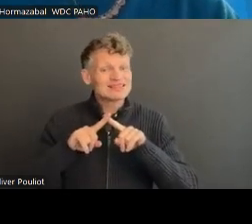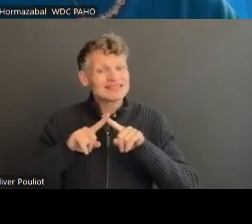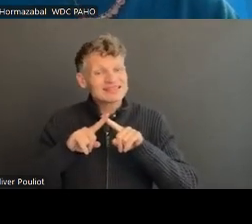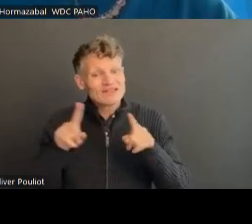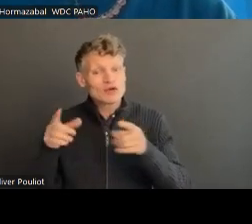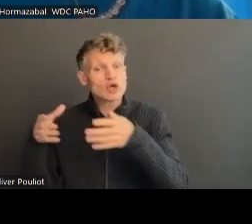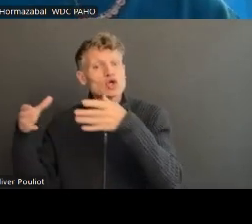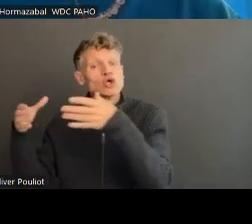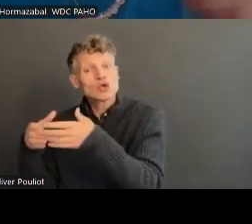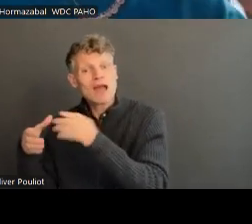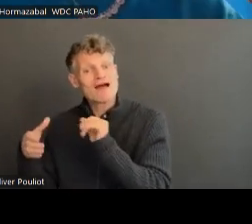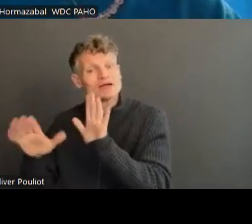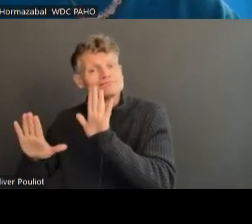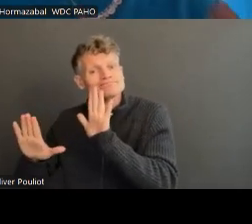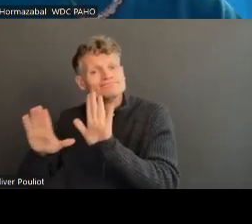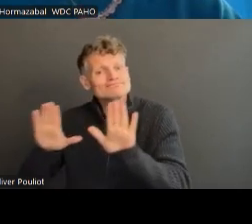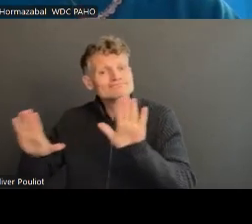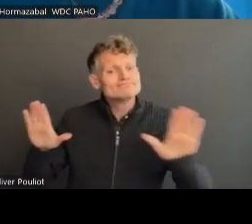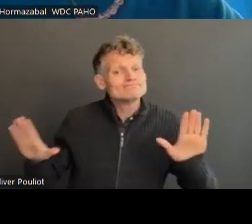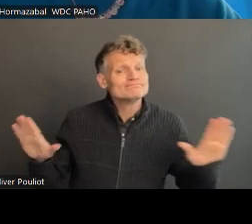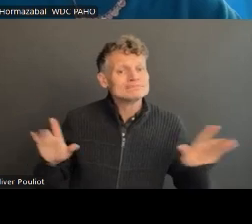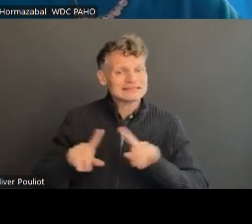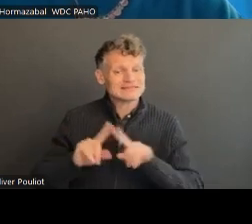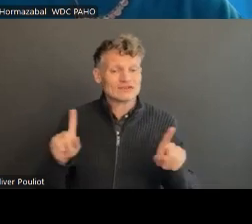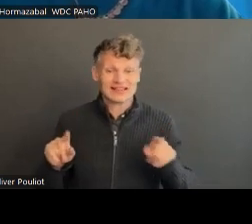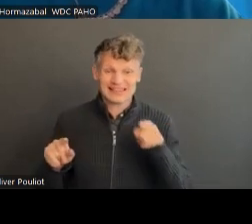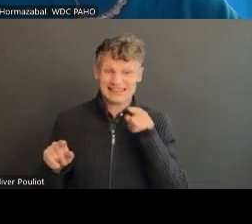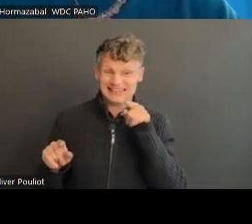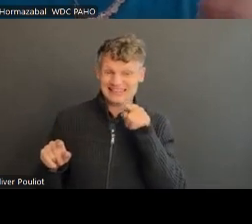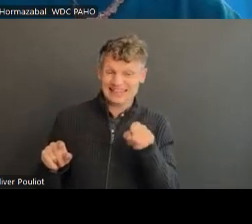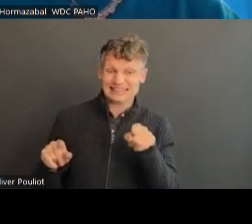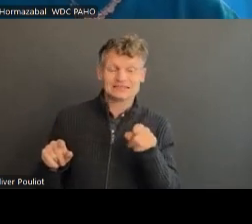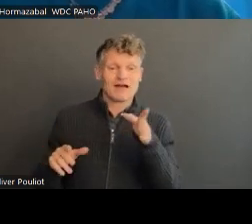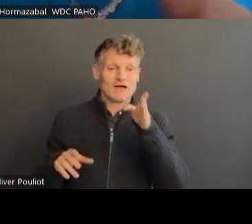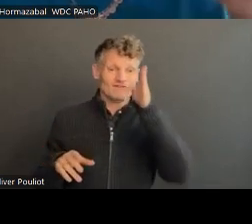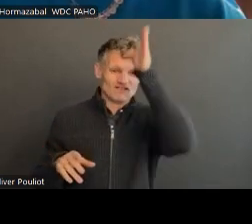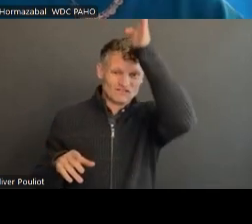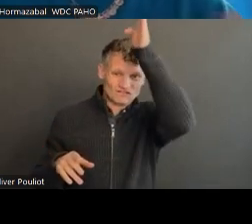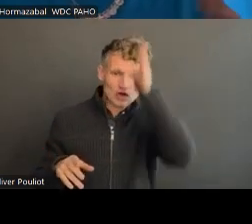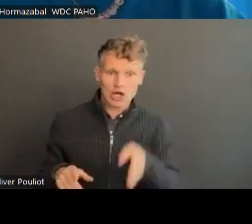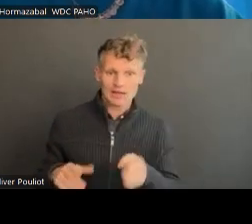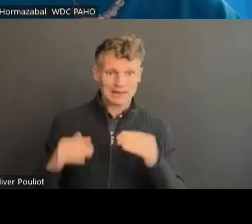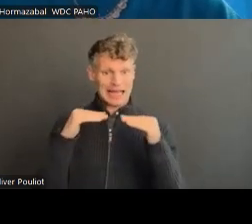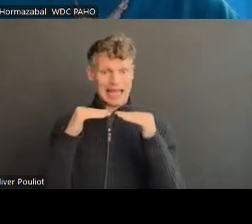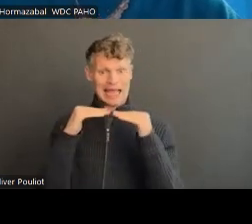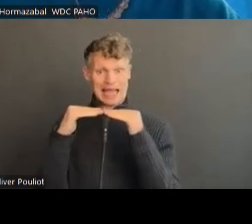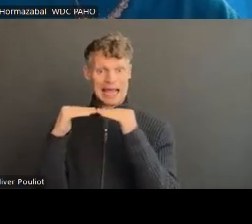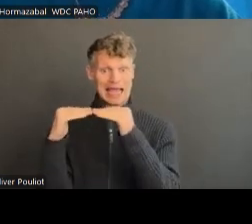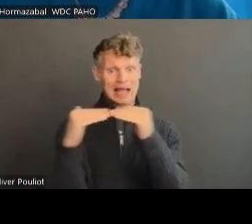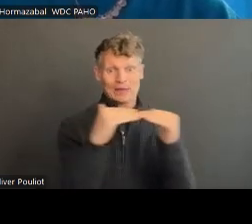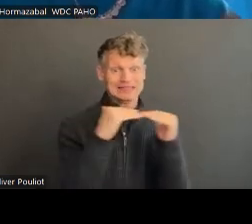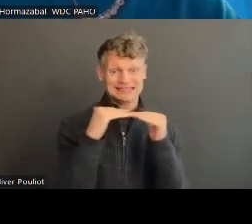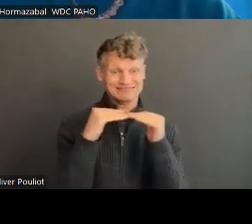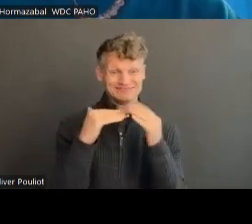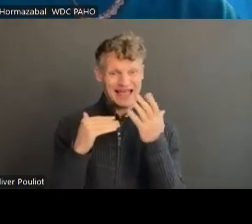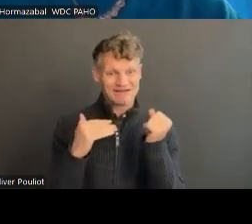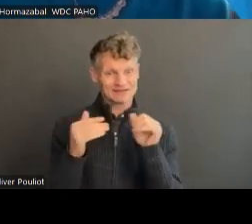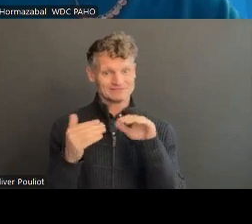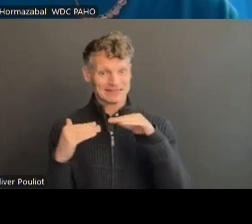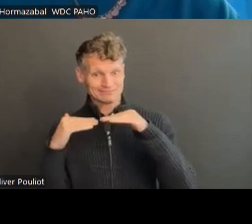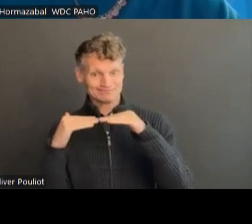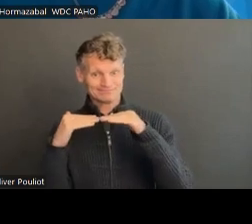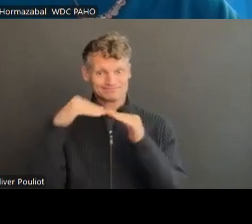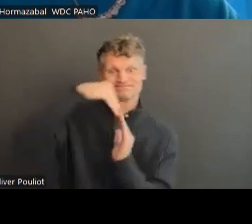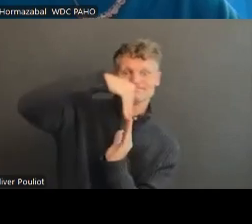vertical, que implica reconocer las heterogeneidad necesidades, que nos implica diferenciar intervenciones y que respondan a